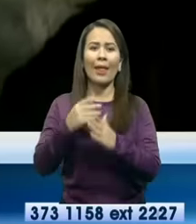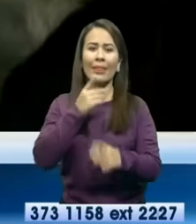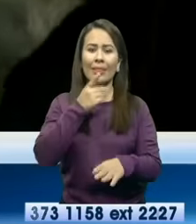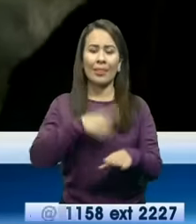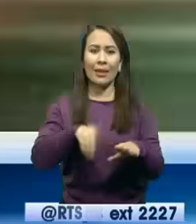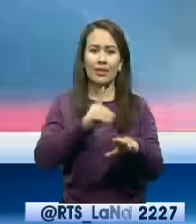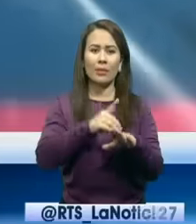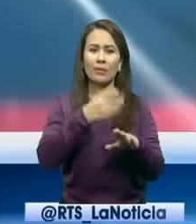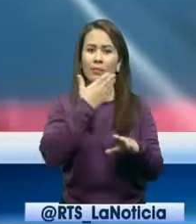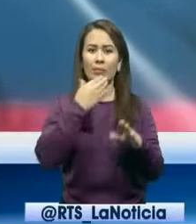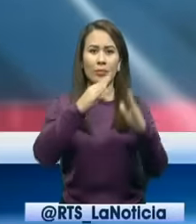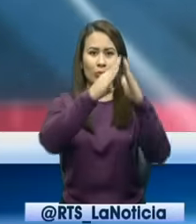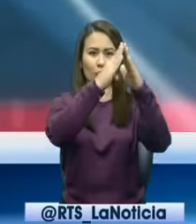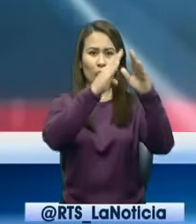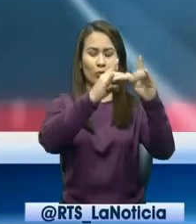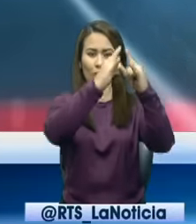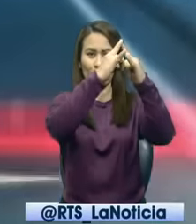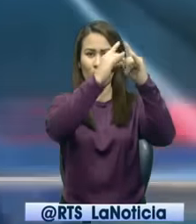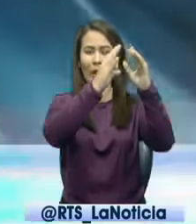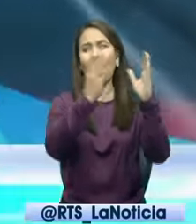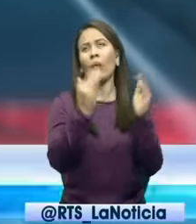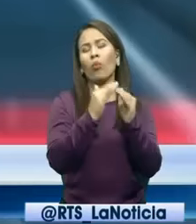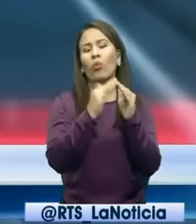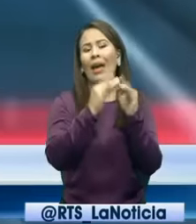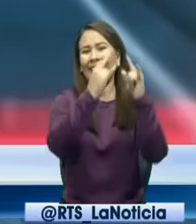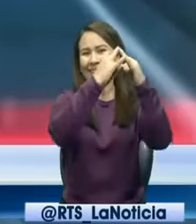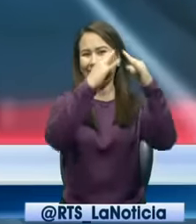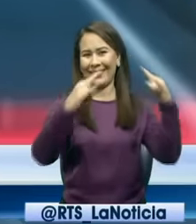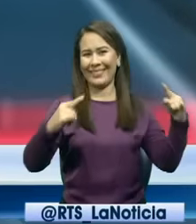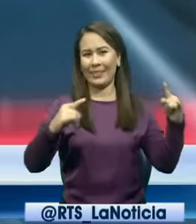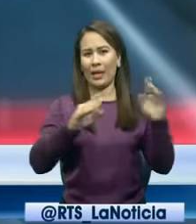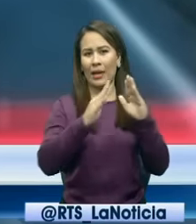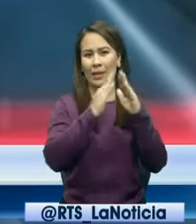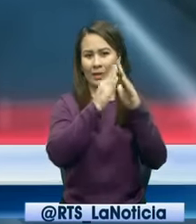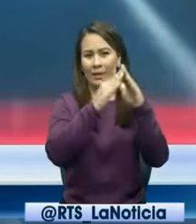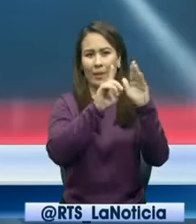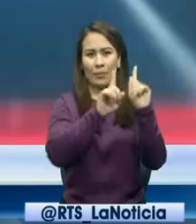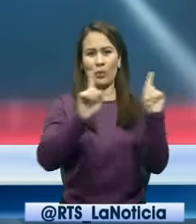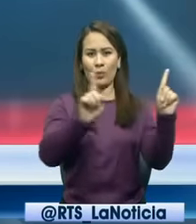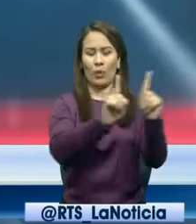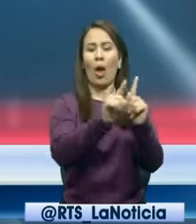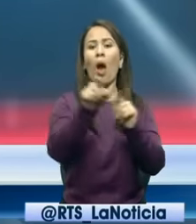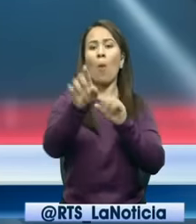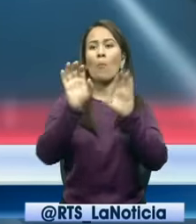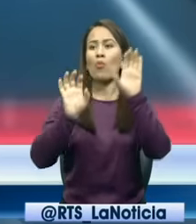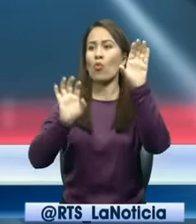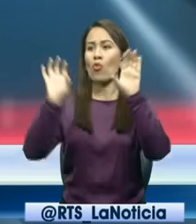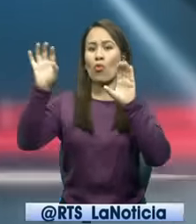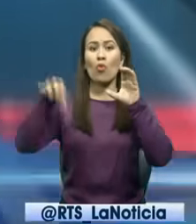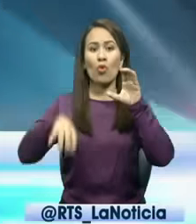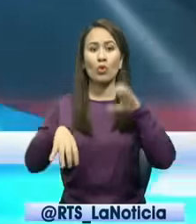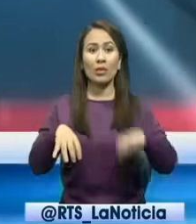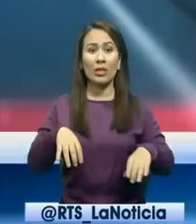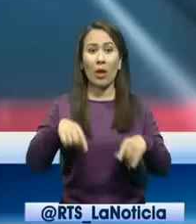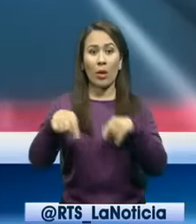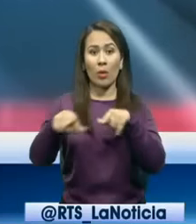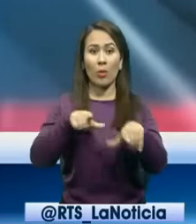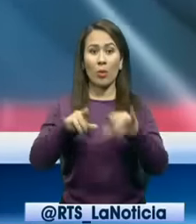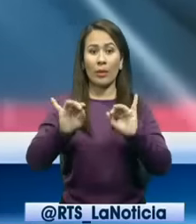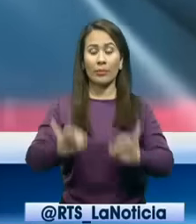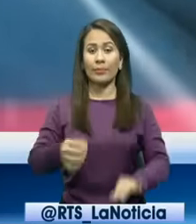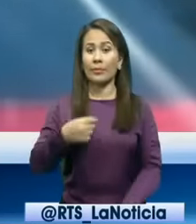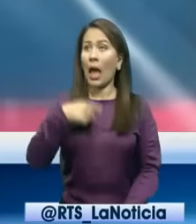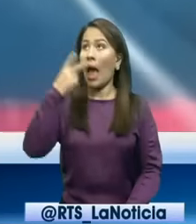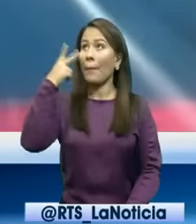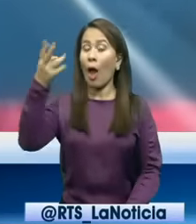desde 1875, entonces tenemos chozas originales, por eso es un museo de sitio. Es un museo en donde vas a encontrar